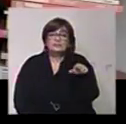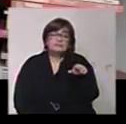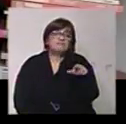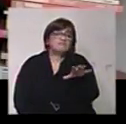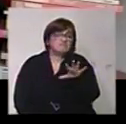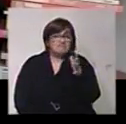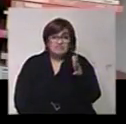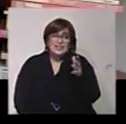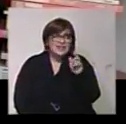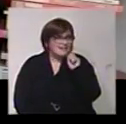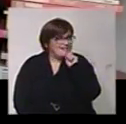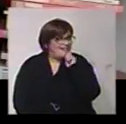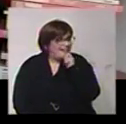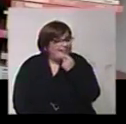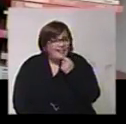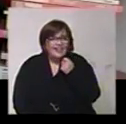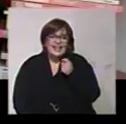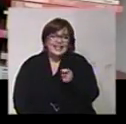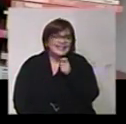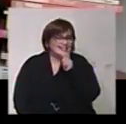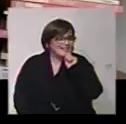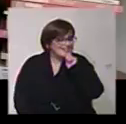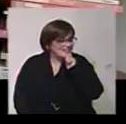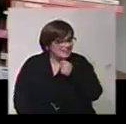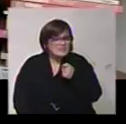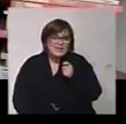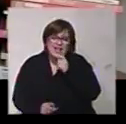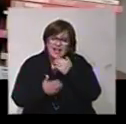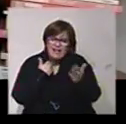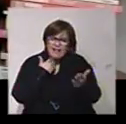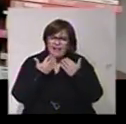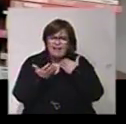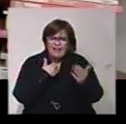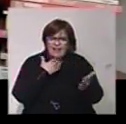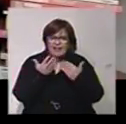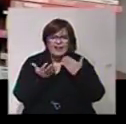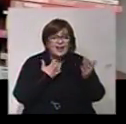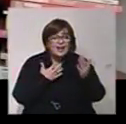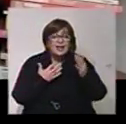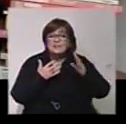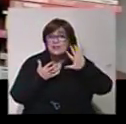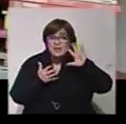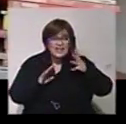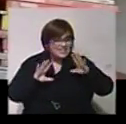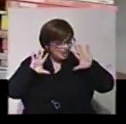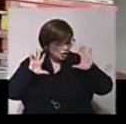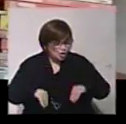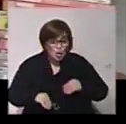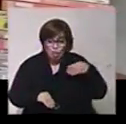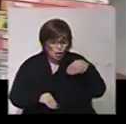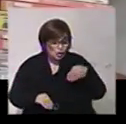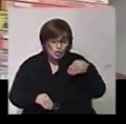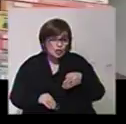Y estuvo buenísimo. Es una entrevista preciosa que todos, me parece que quienes de alguna manera